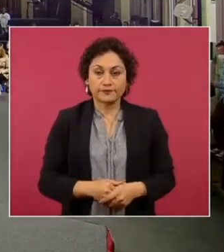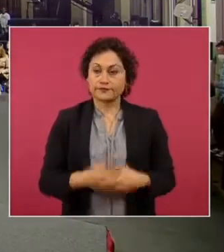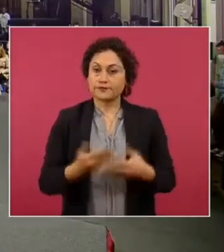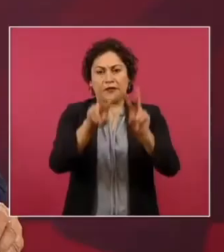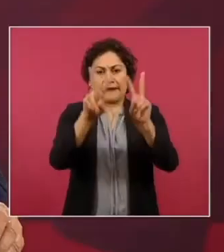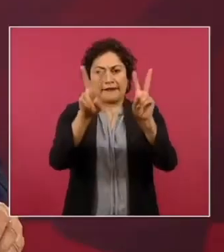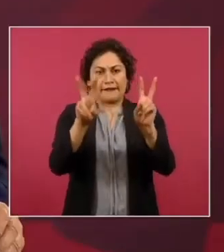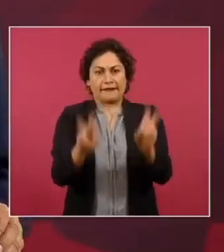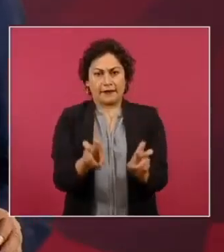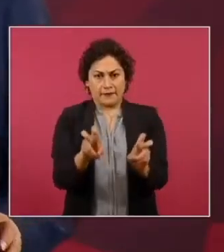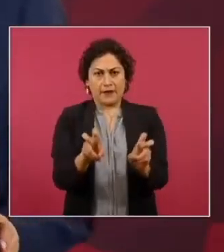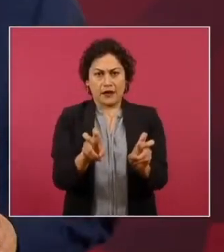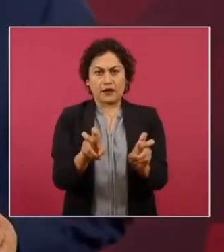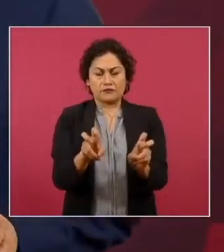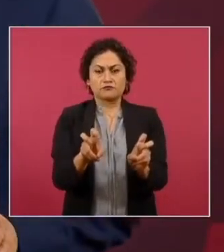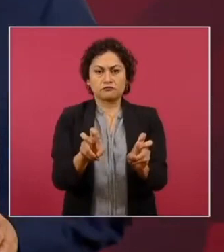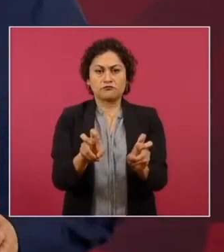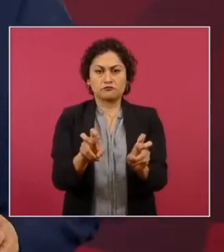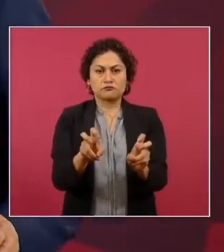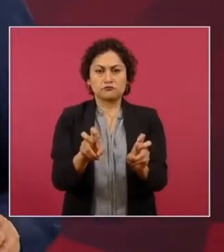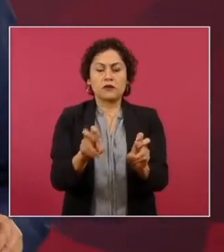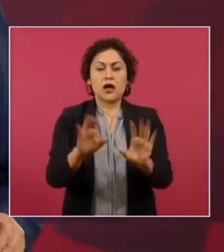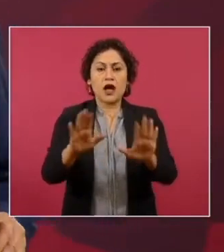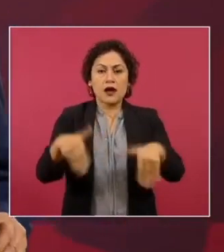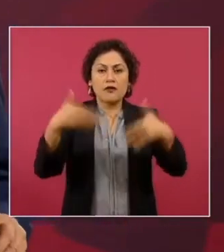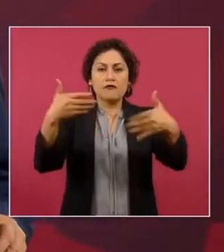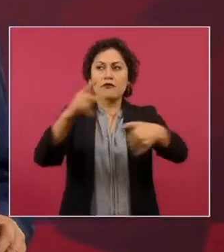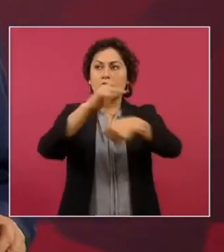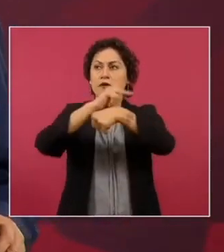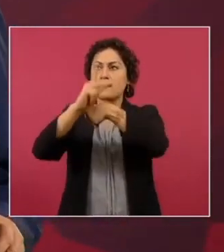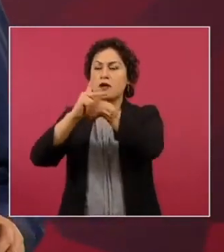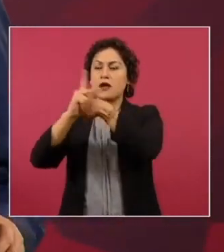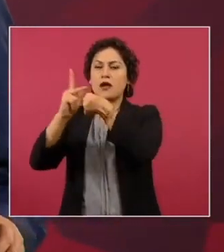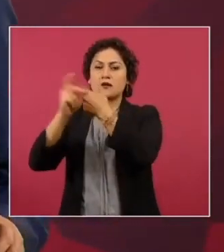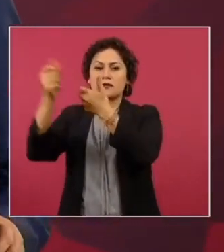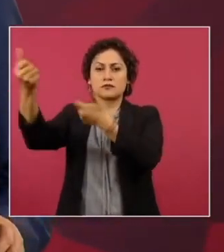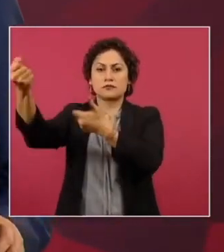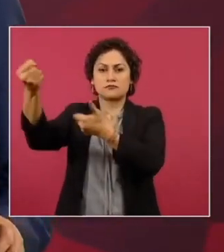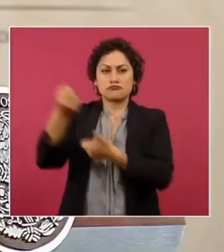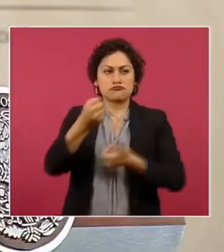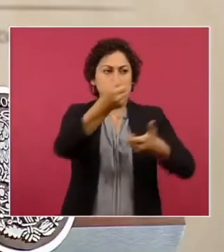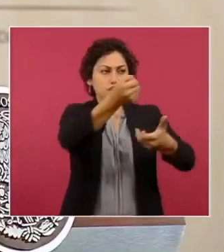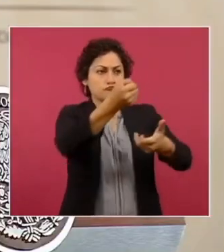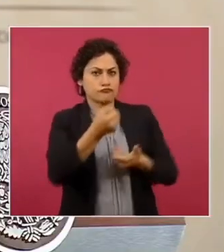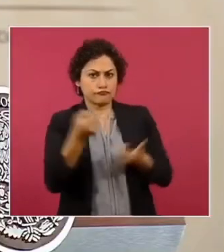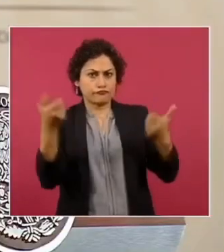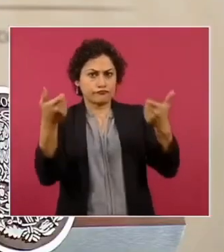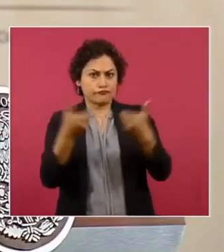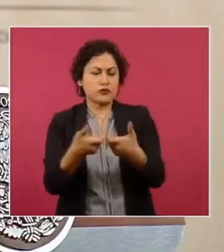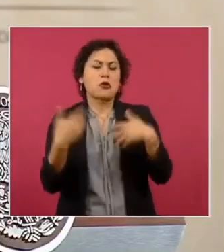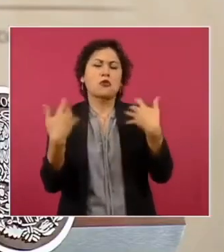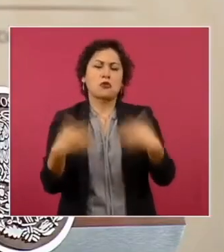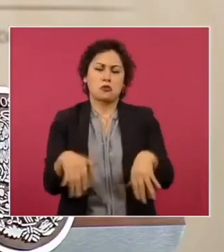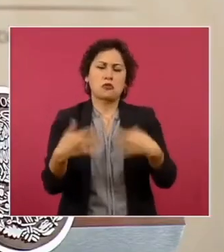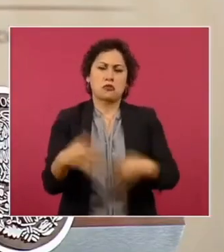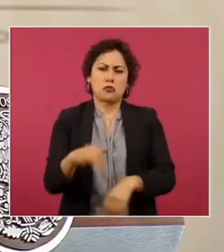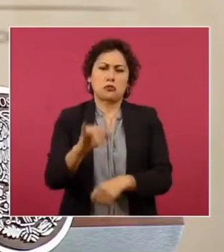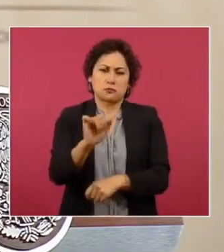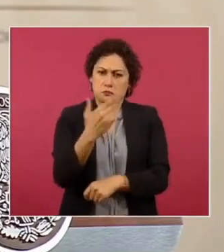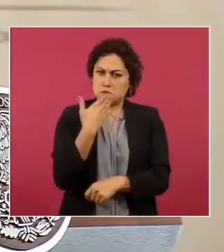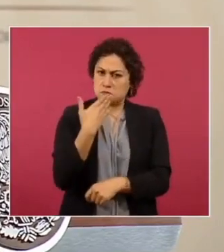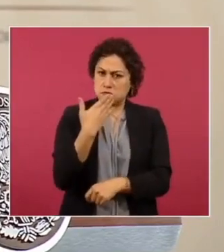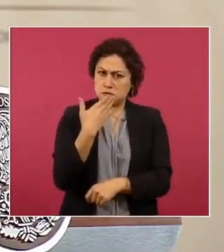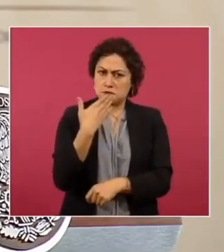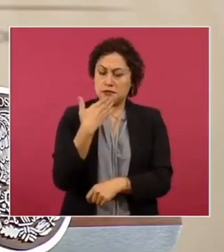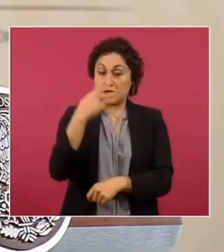buen ambiente para la inversión. México es de los países del mundo con